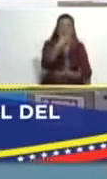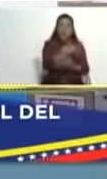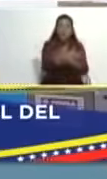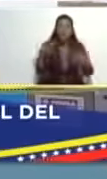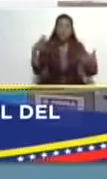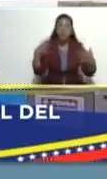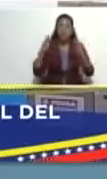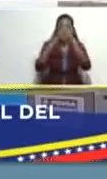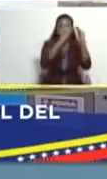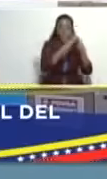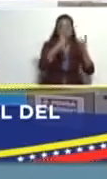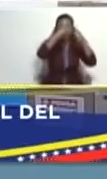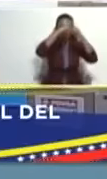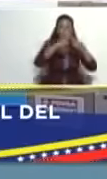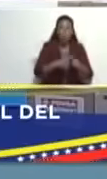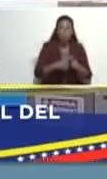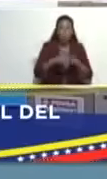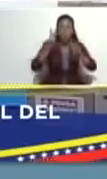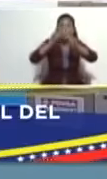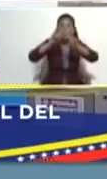millones.